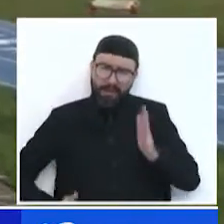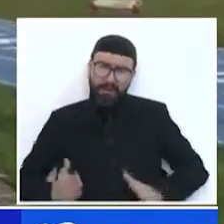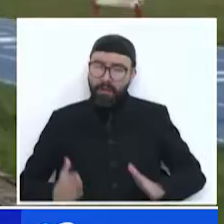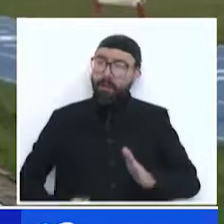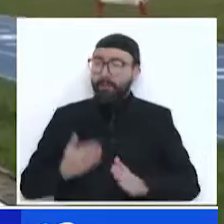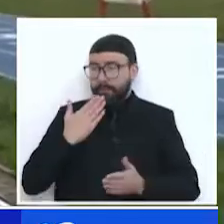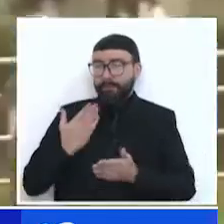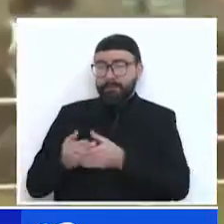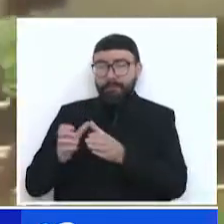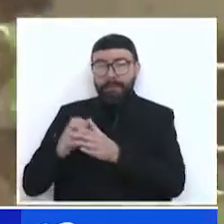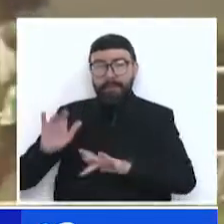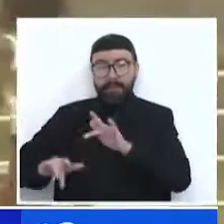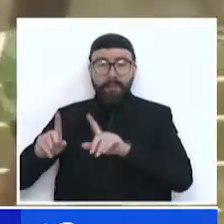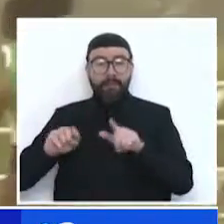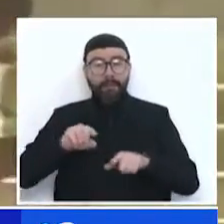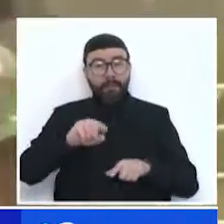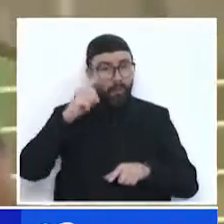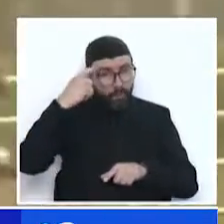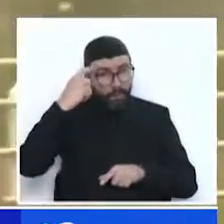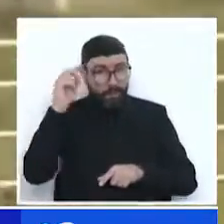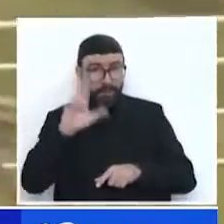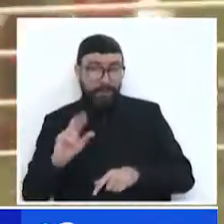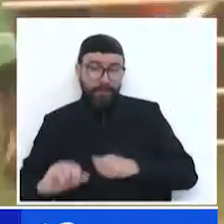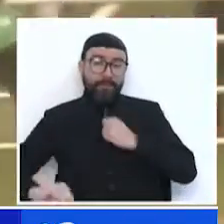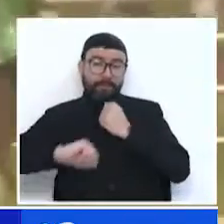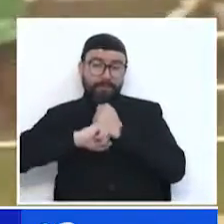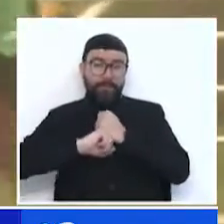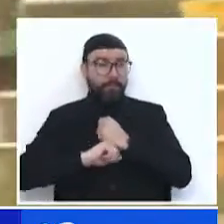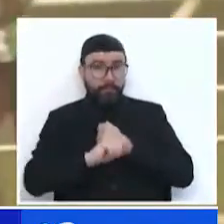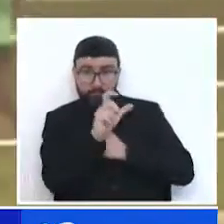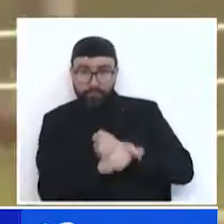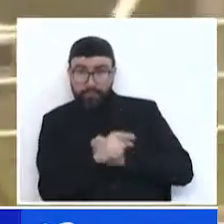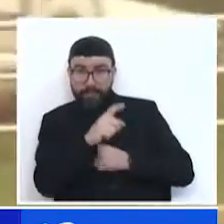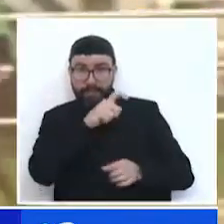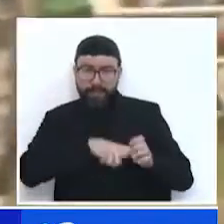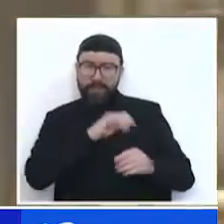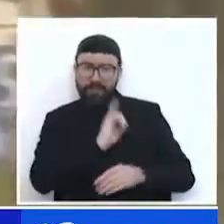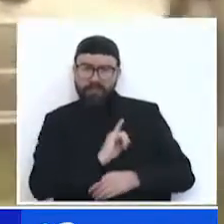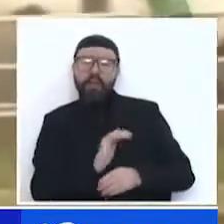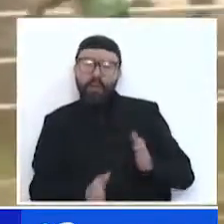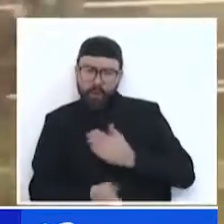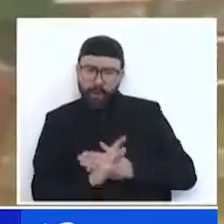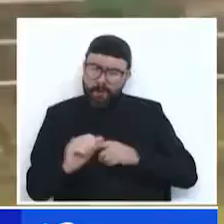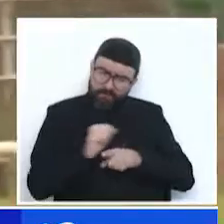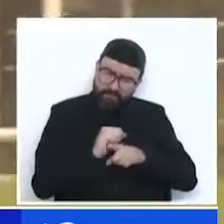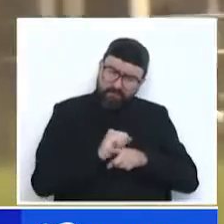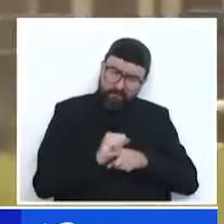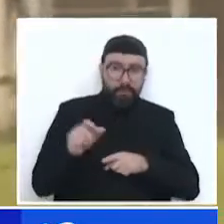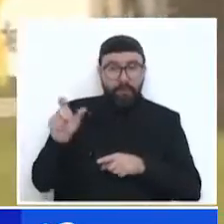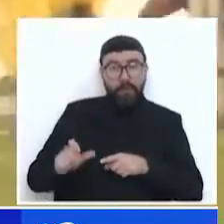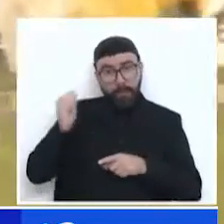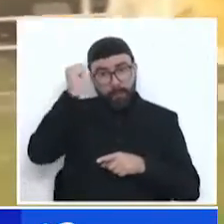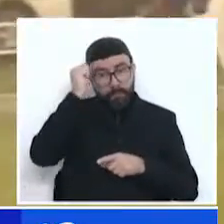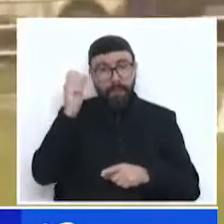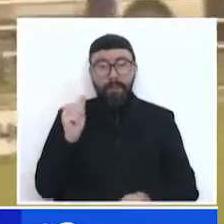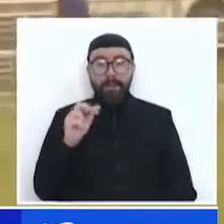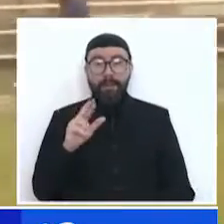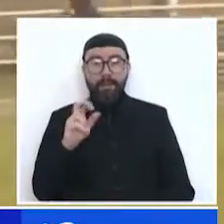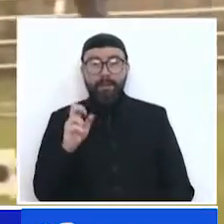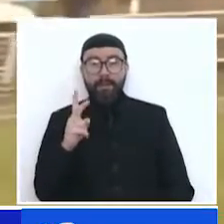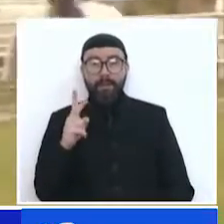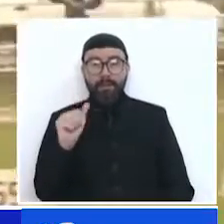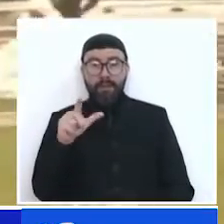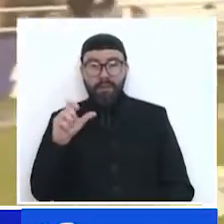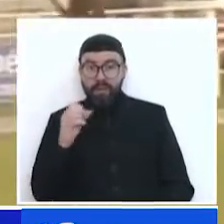la Gobernación de Risaralda. En este momento, la atleta se encuentra en Ibagué continuando su preparación. Su entrenador, Johan Arevalo, asegura que para